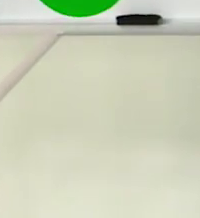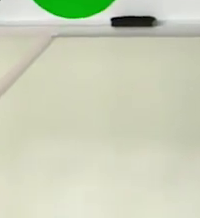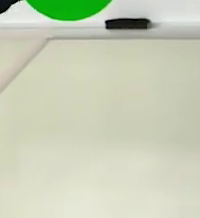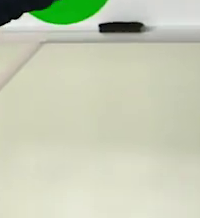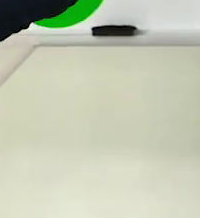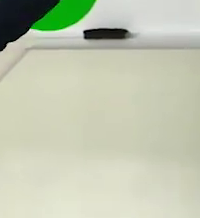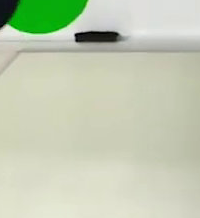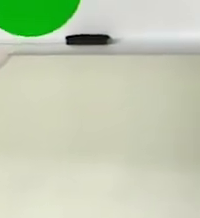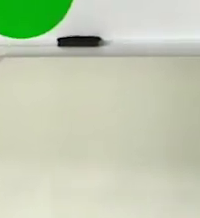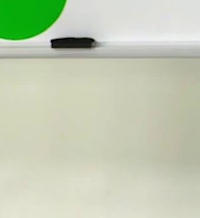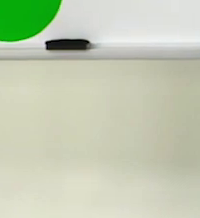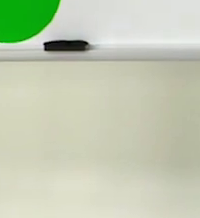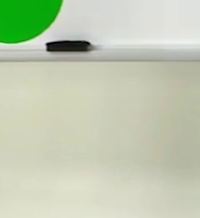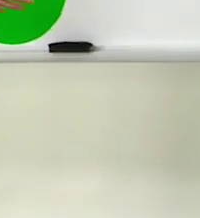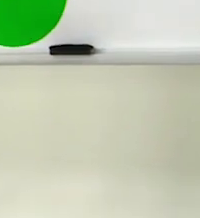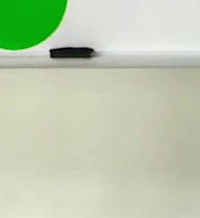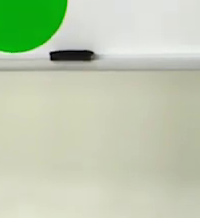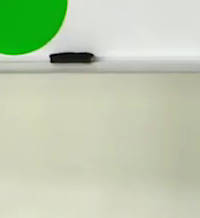Lento.